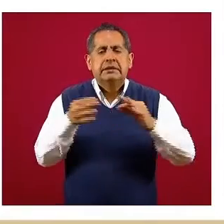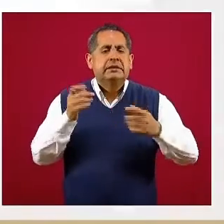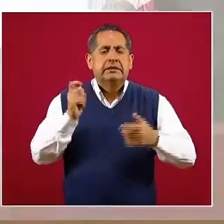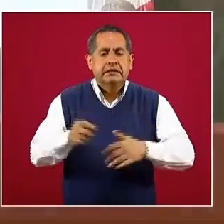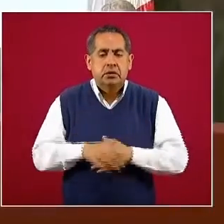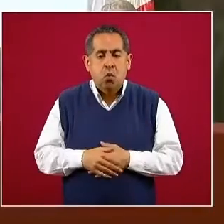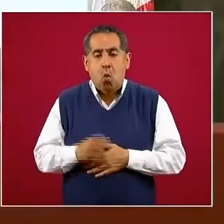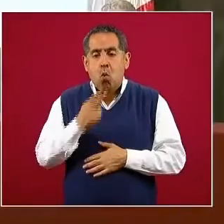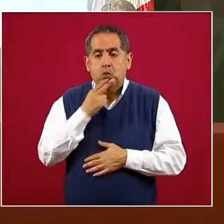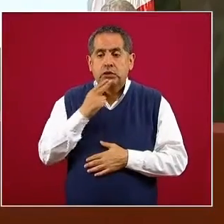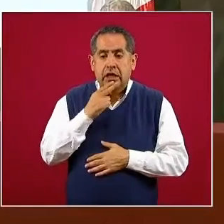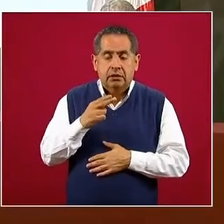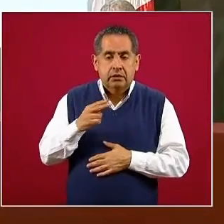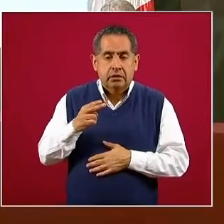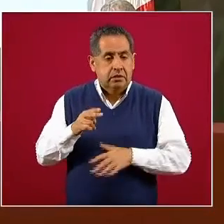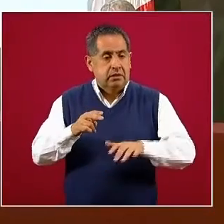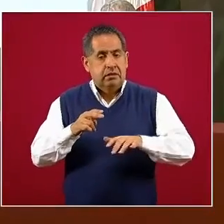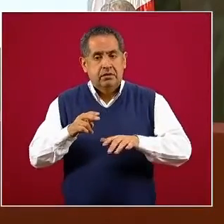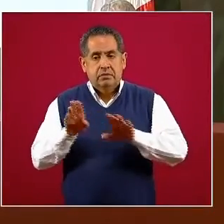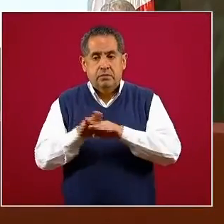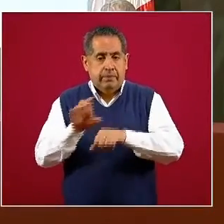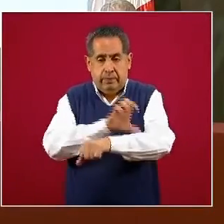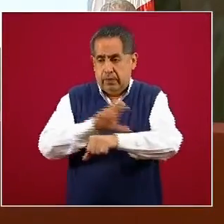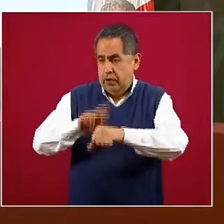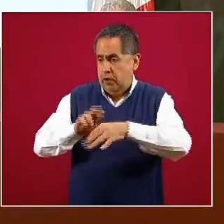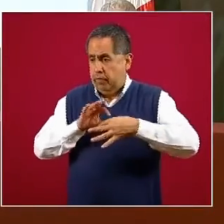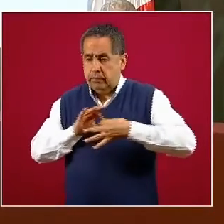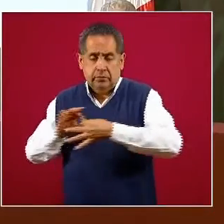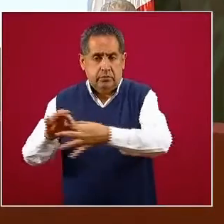y comunicadores, no se preocupen, es información pública que aparece en la página